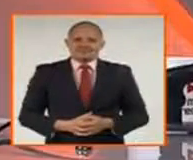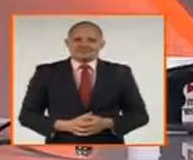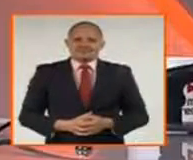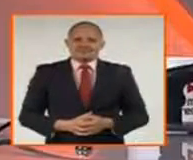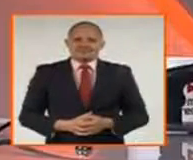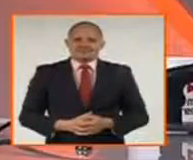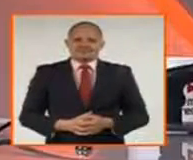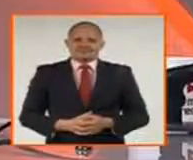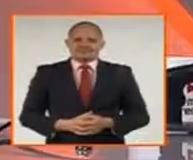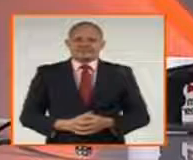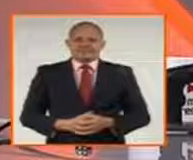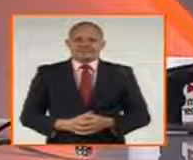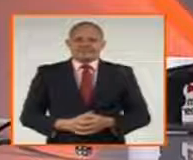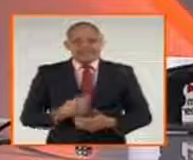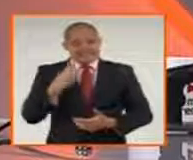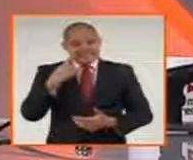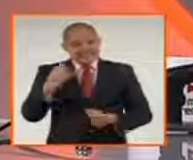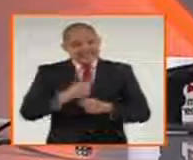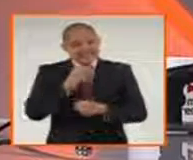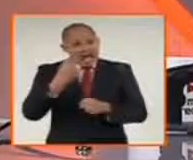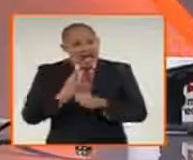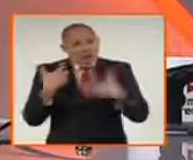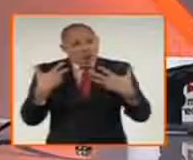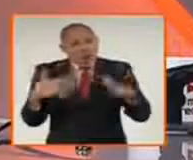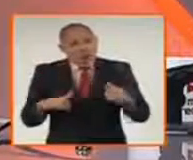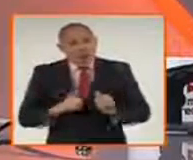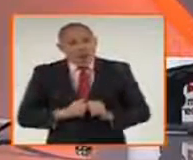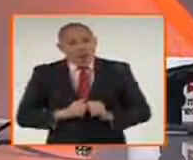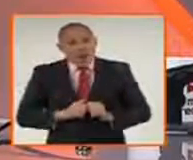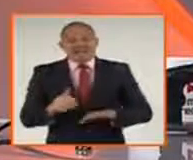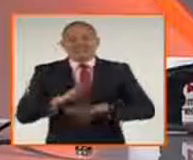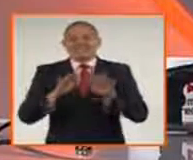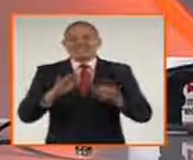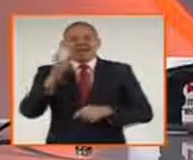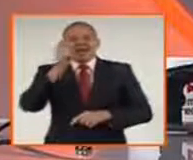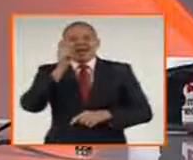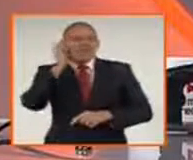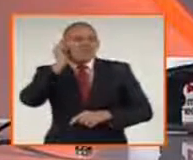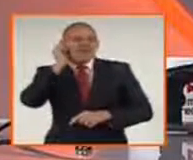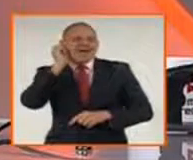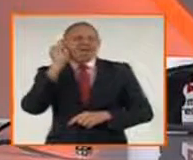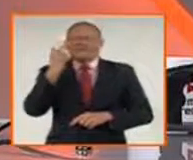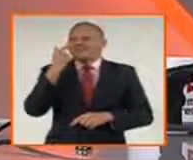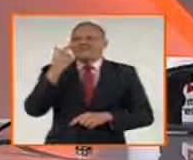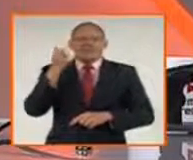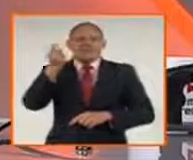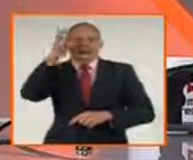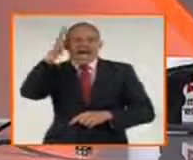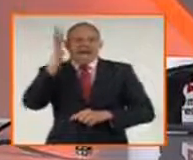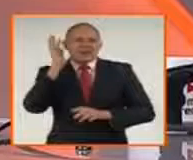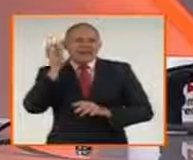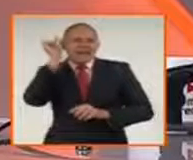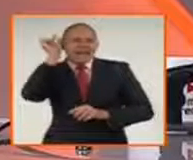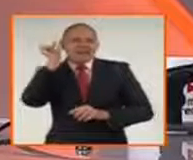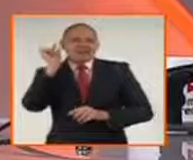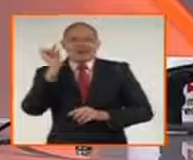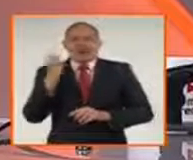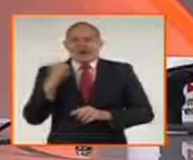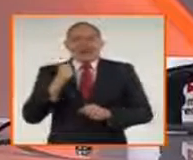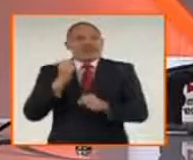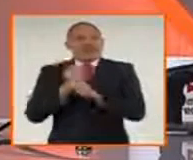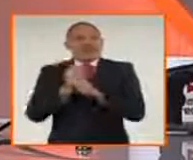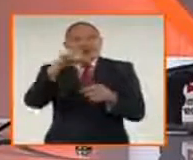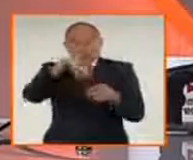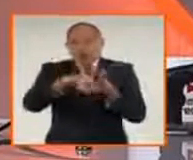Intensísimo el trabajo. Estábamos viendo a Yamila González Ferrer, una de las personas que más ha trabajado sin dudas en la